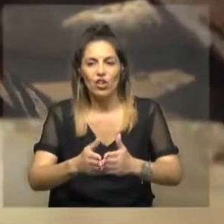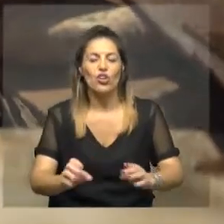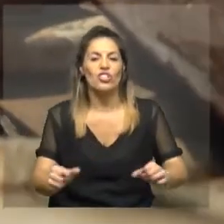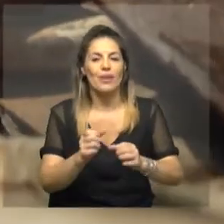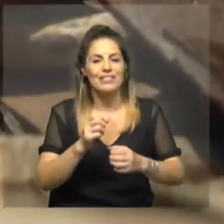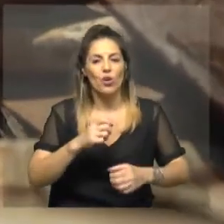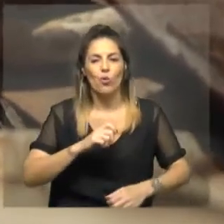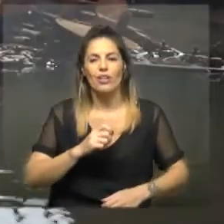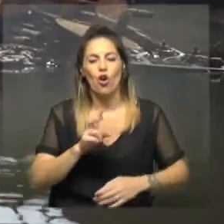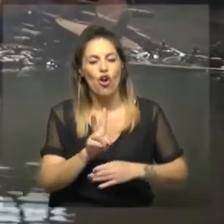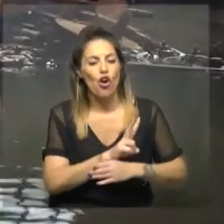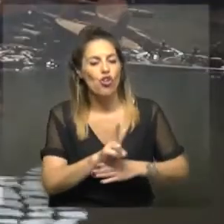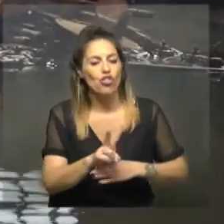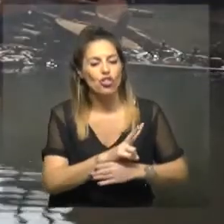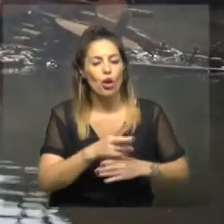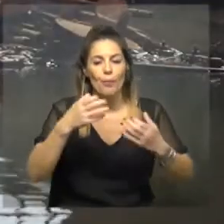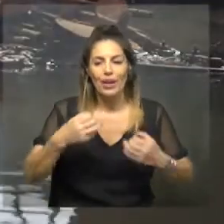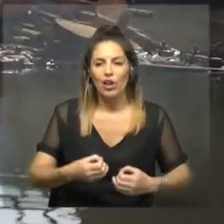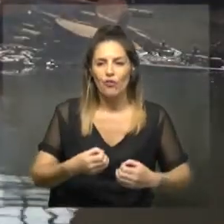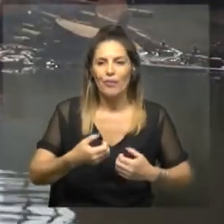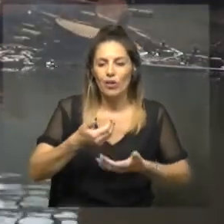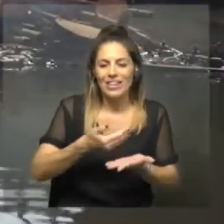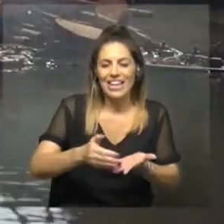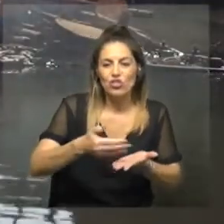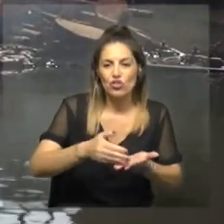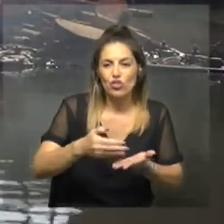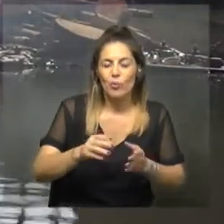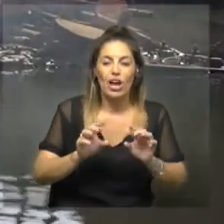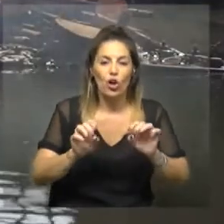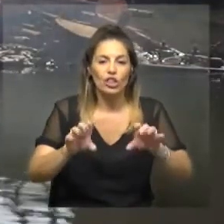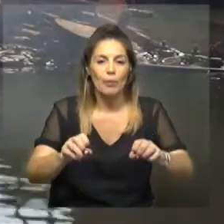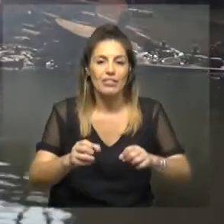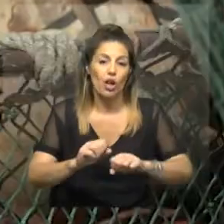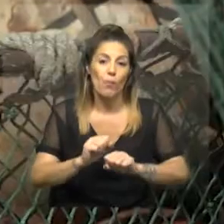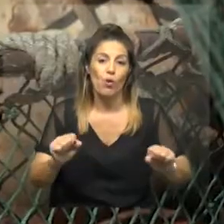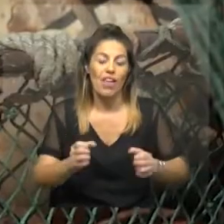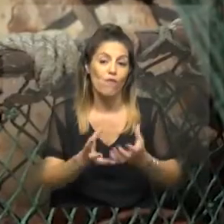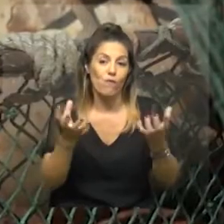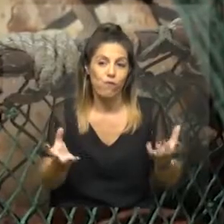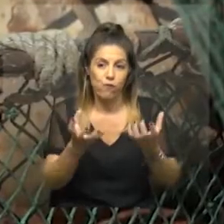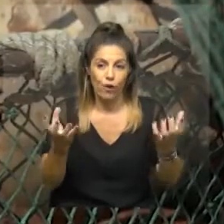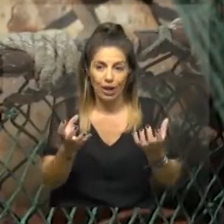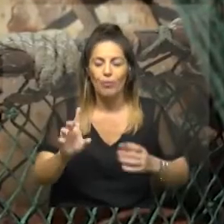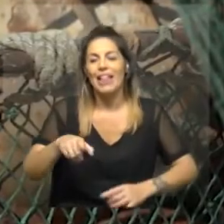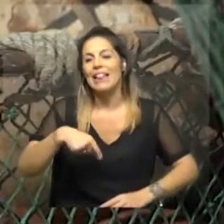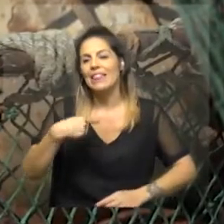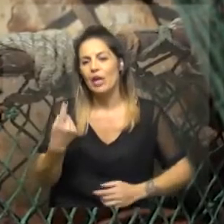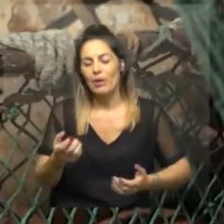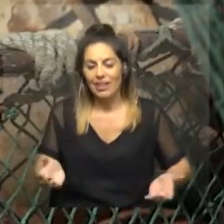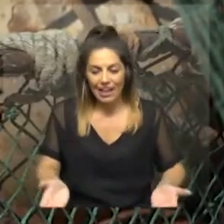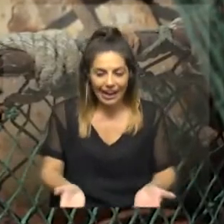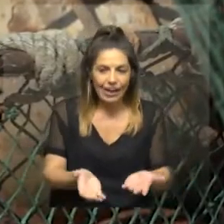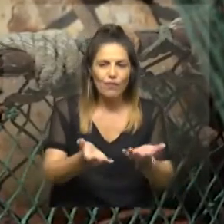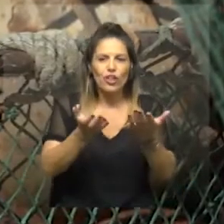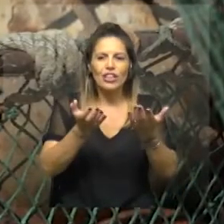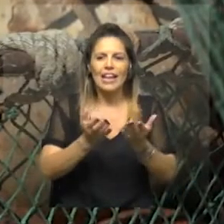inspección para confirmar que no haya residuos que sean contaminantes o inflamables. Después, usualmente hay que reflotar el buque